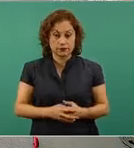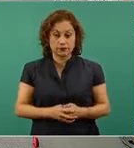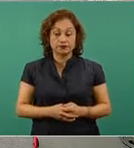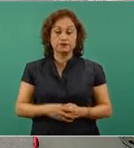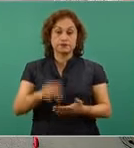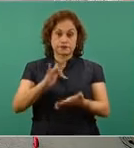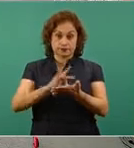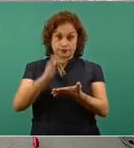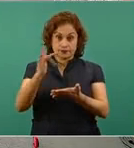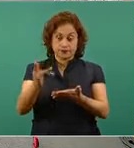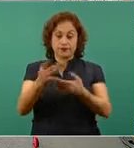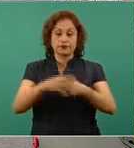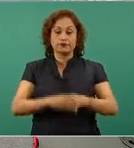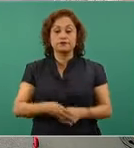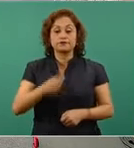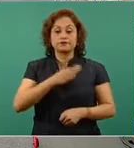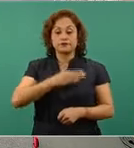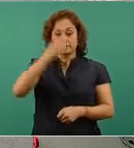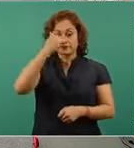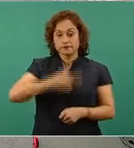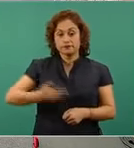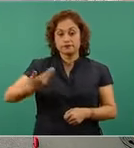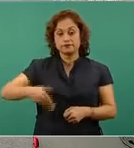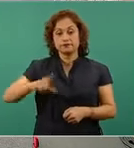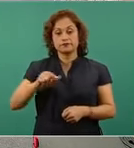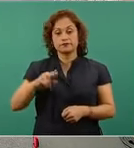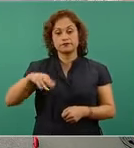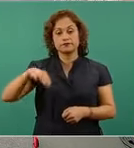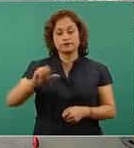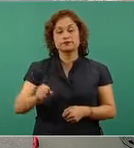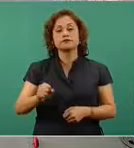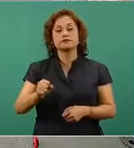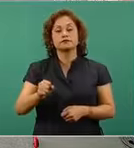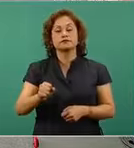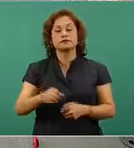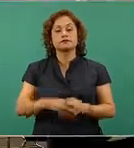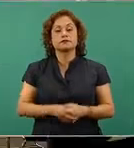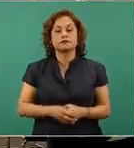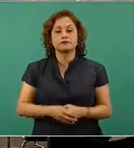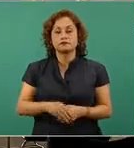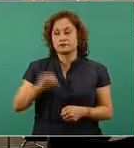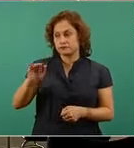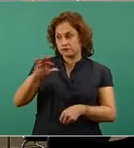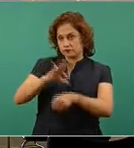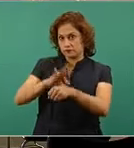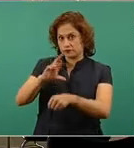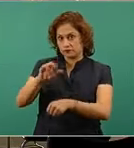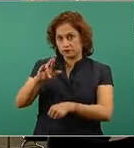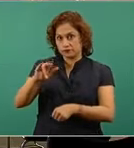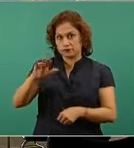Gracias. Buenas noches, Liliana Nune de Pulso Saludable. Doctor López Ridaura, quisiera saber,